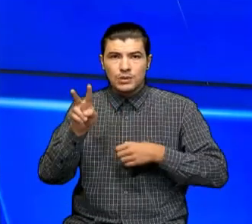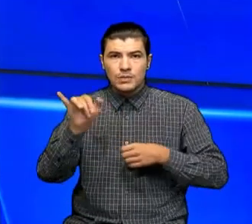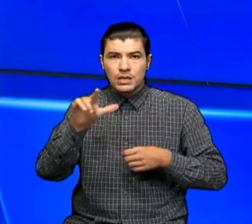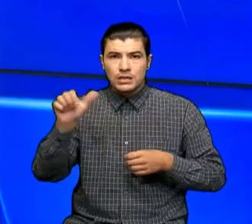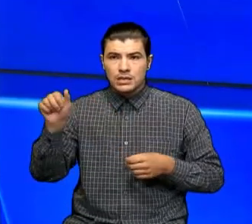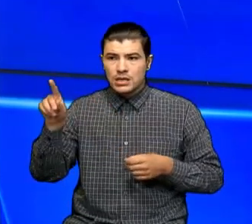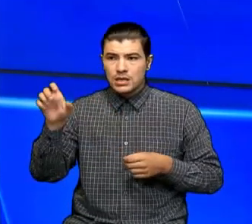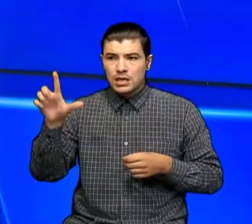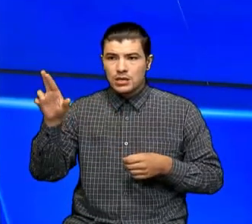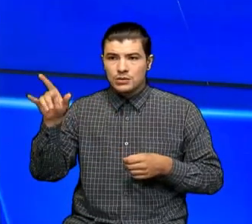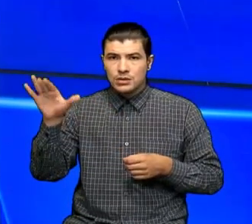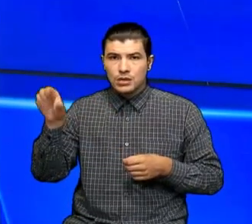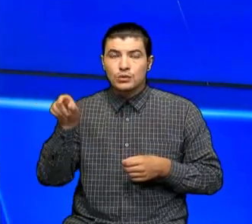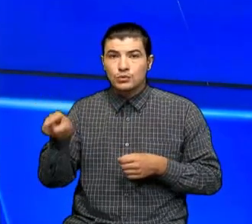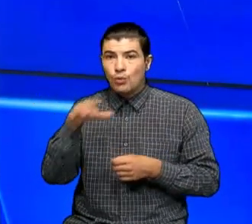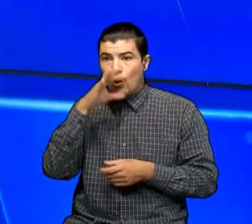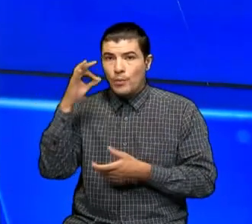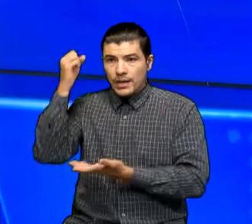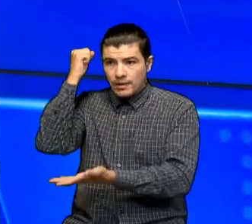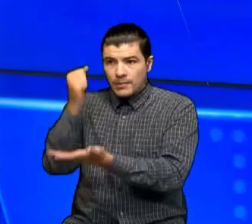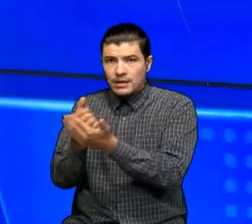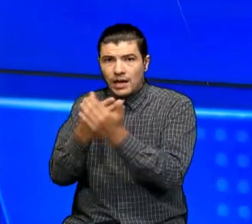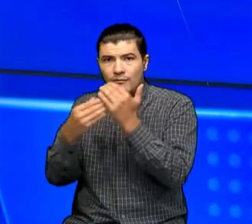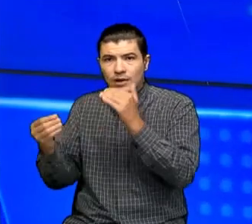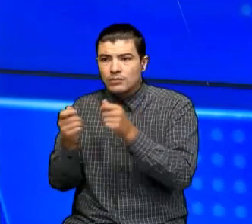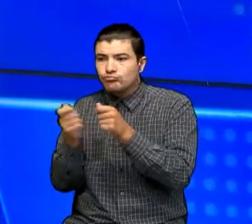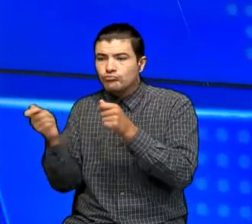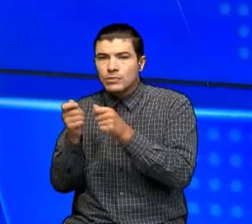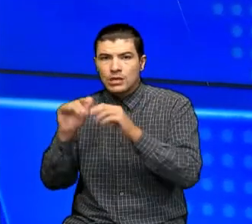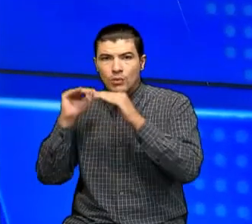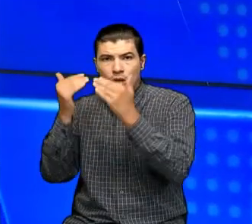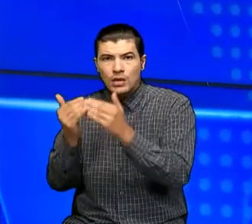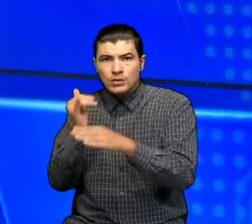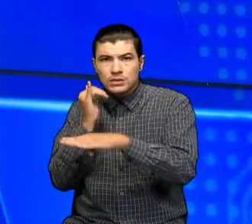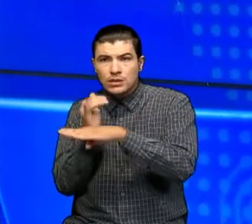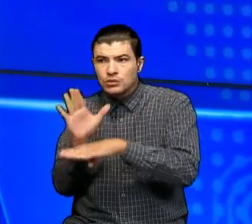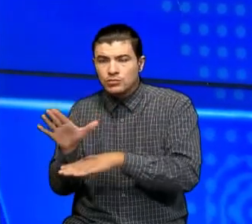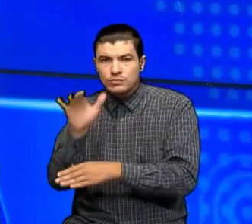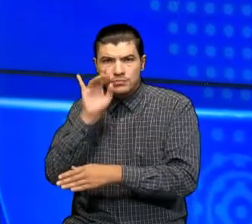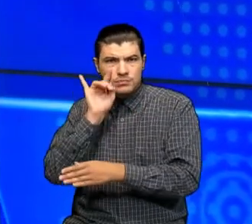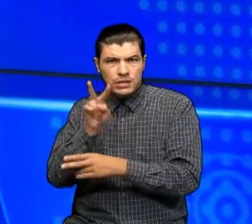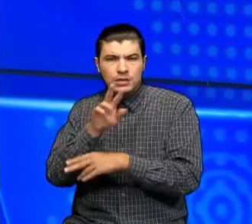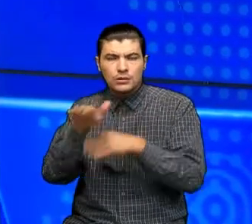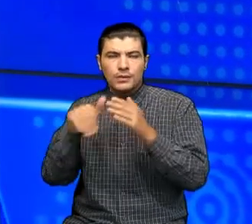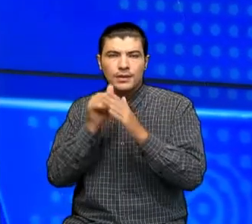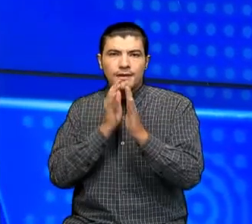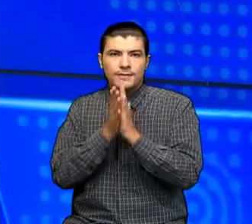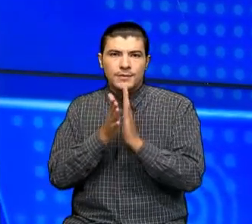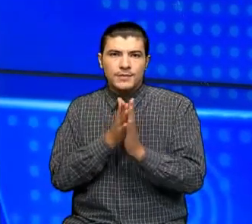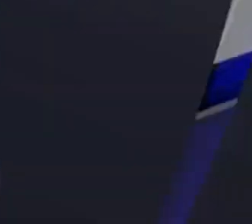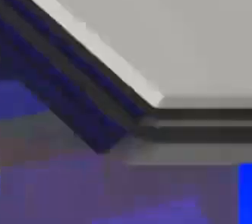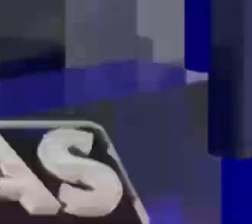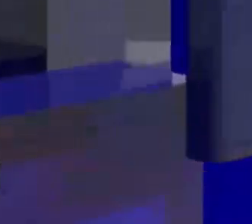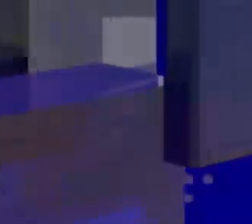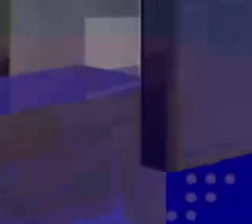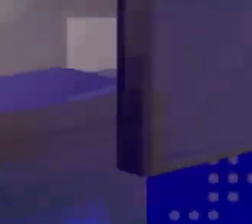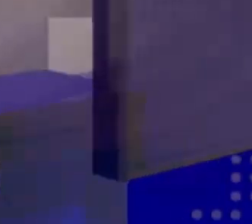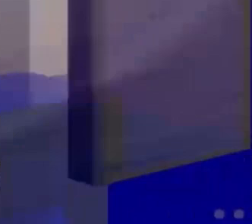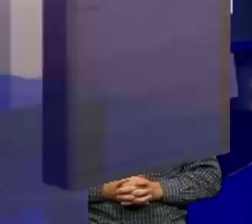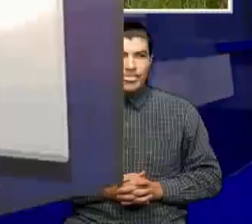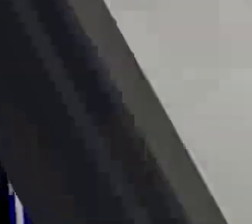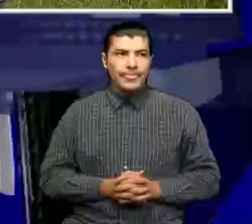hombre fue asesinado a las afueras de una institución educativa sami el castillo con todos los detalles de esta información samir muy buenas tardes adelante